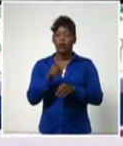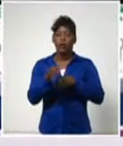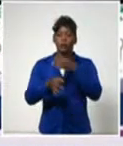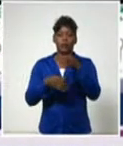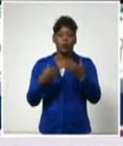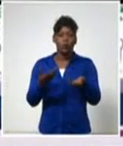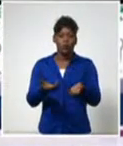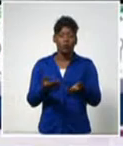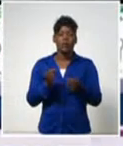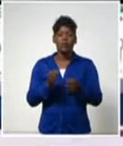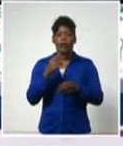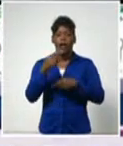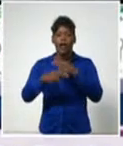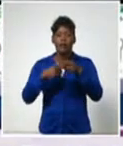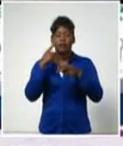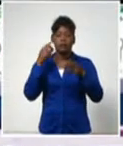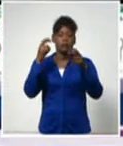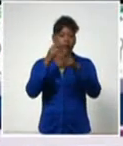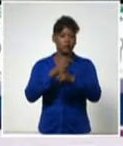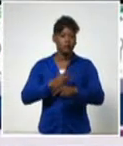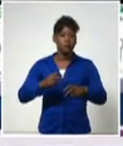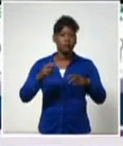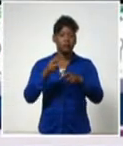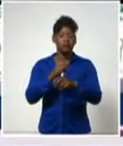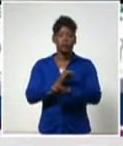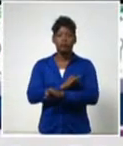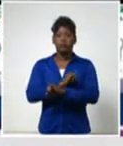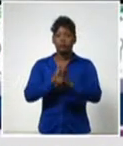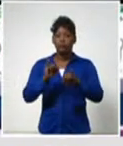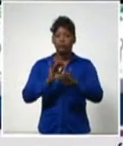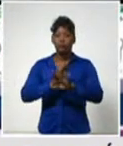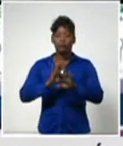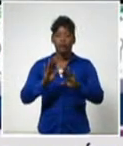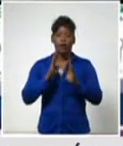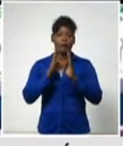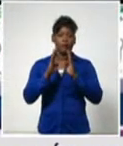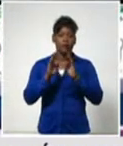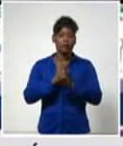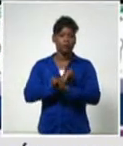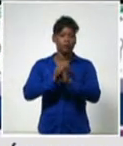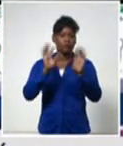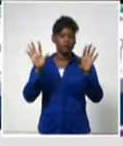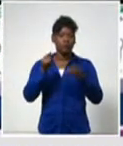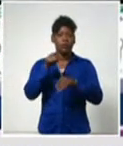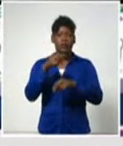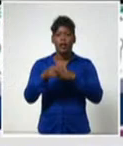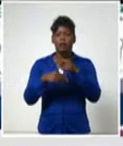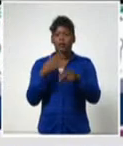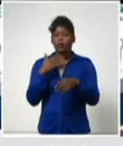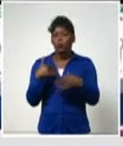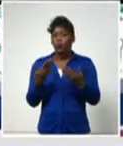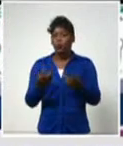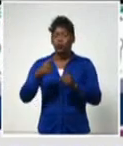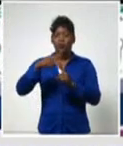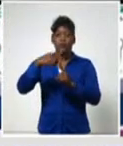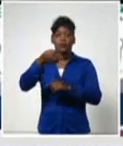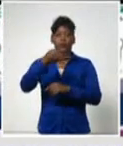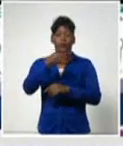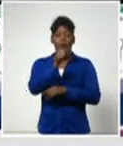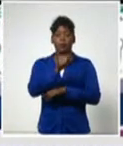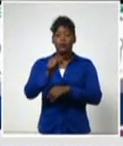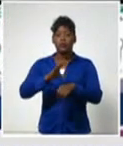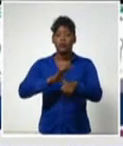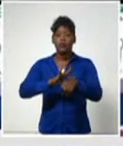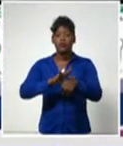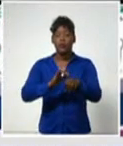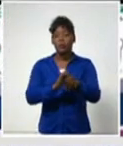se ha publicado y ha sido divulgado en Reino Unido sobre el uso de este esteroide en pacientes con la